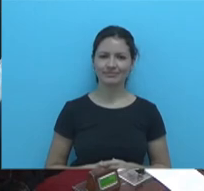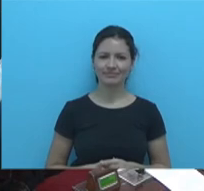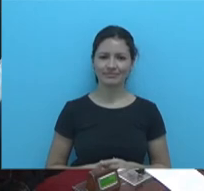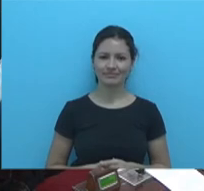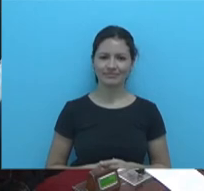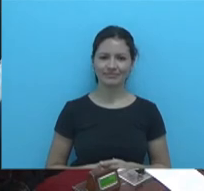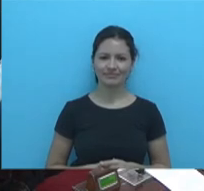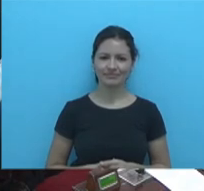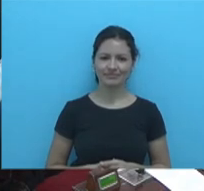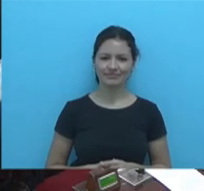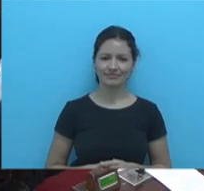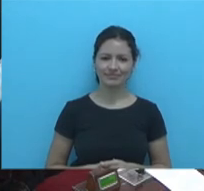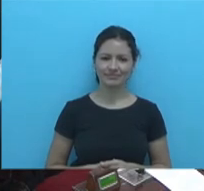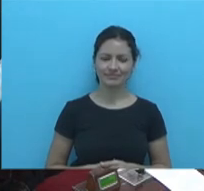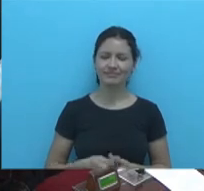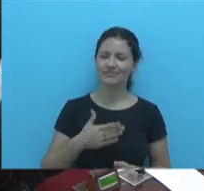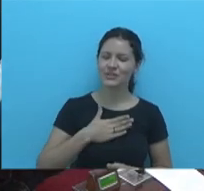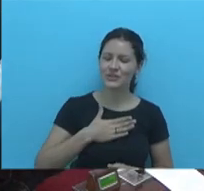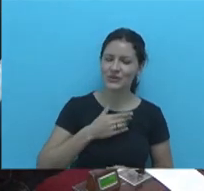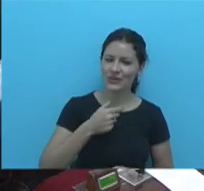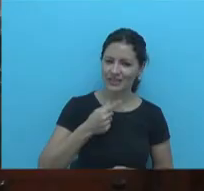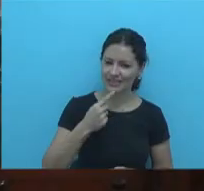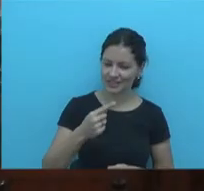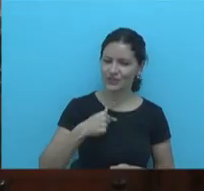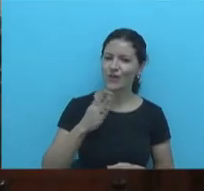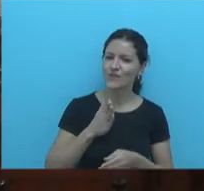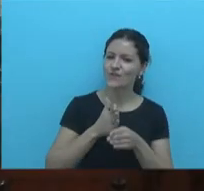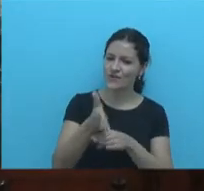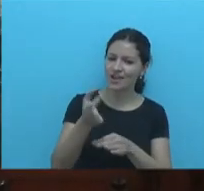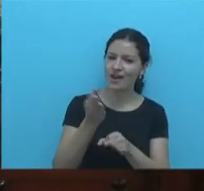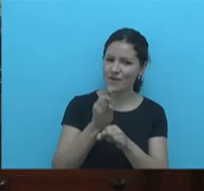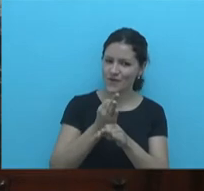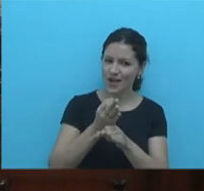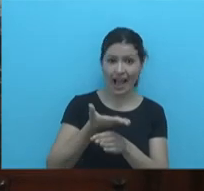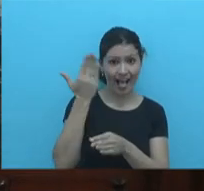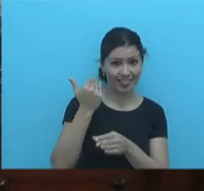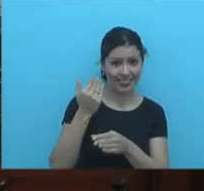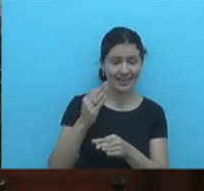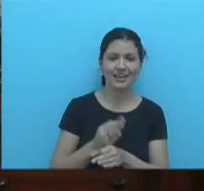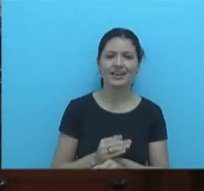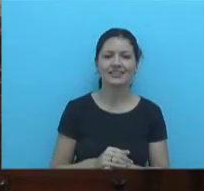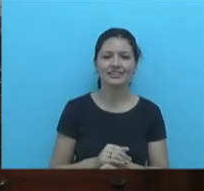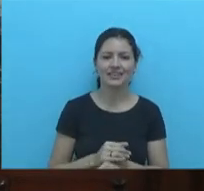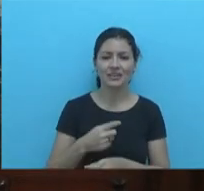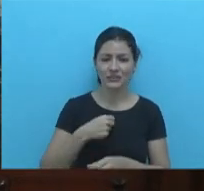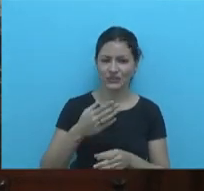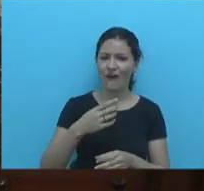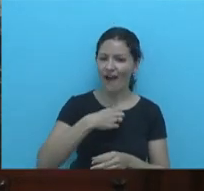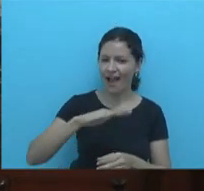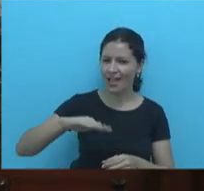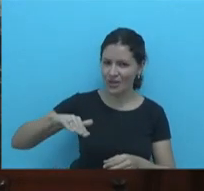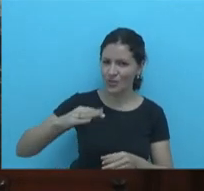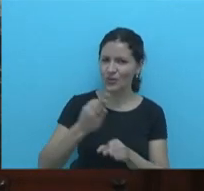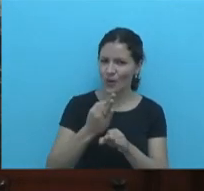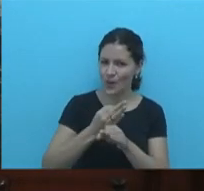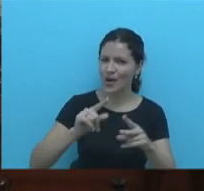Bueno, le quiero decir de que yo he ido a la escuela industrial, nada más que era la ENET, número uno, escuela nacional, número